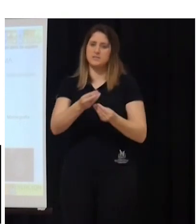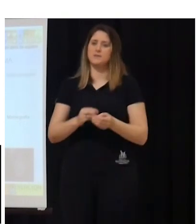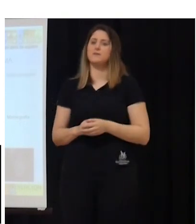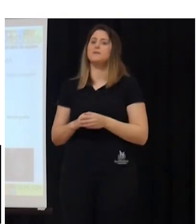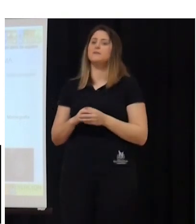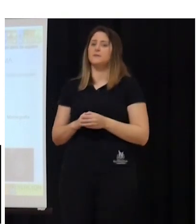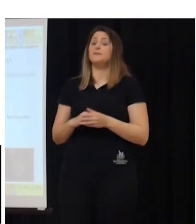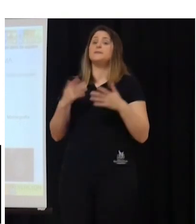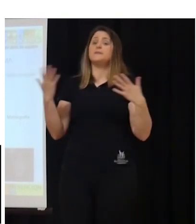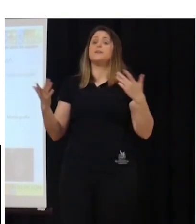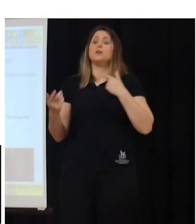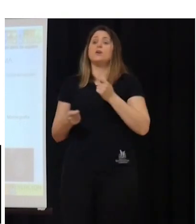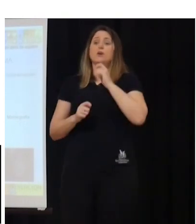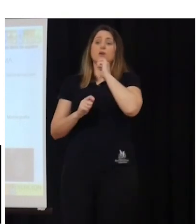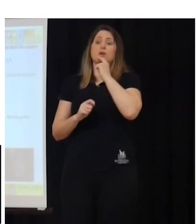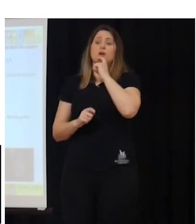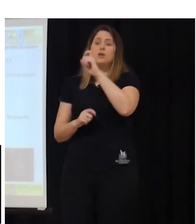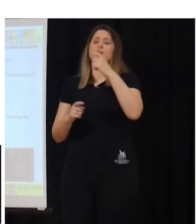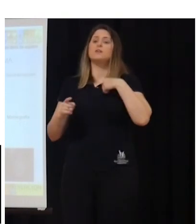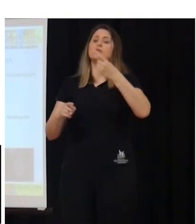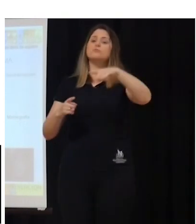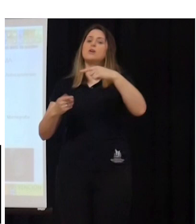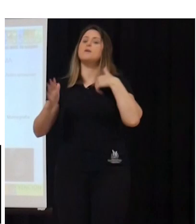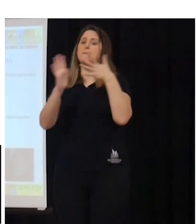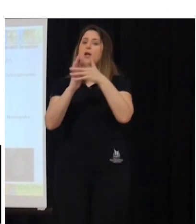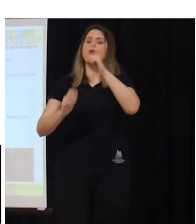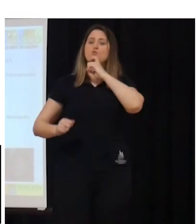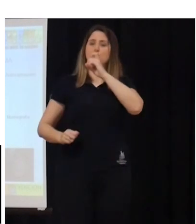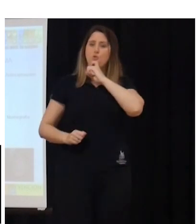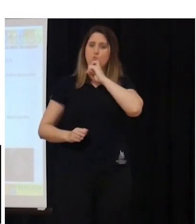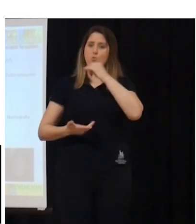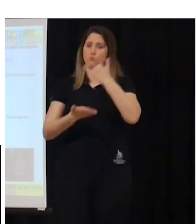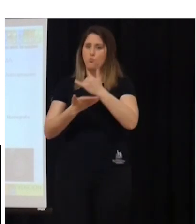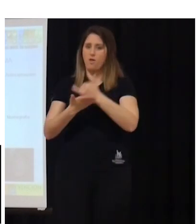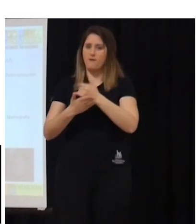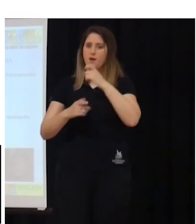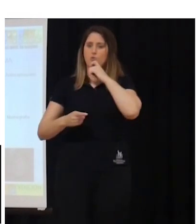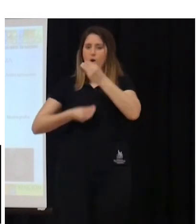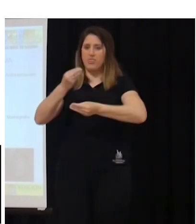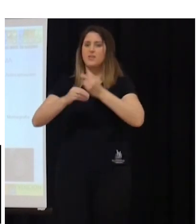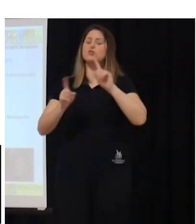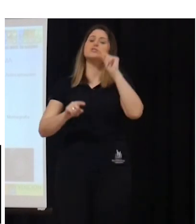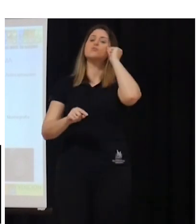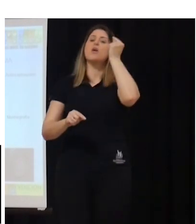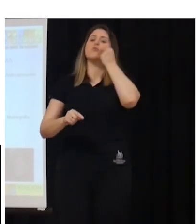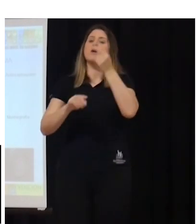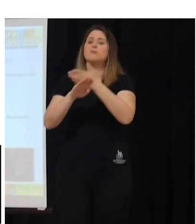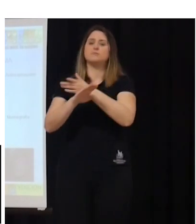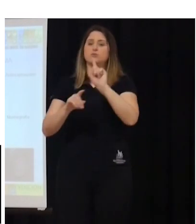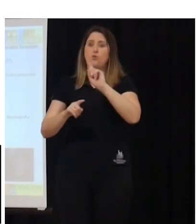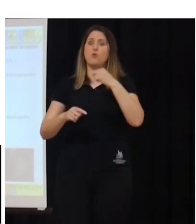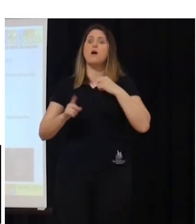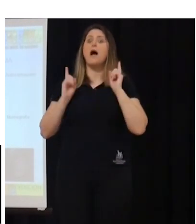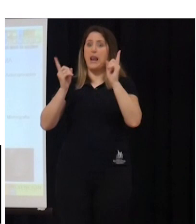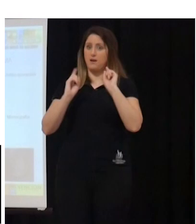Solamente comentarles el papel de la autoexploración mamaria. No es una buena prueba de detección precoz. Alarma